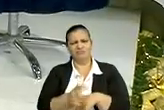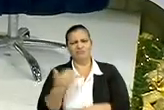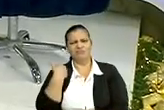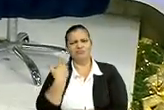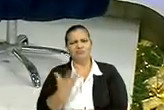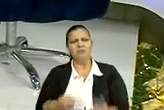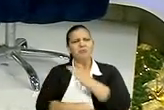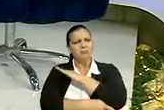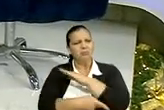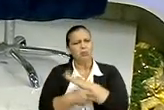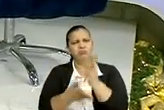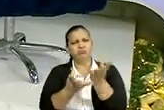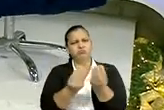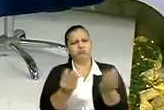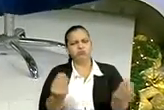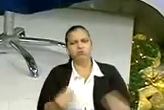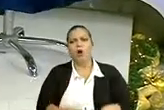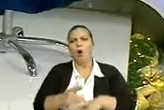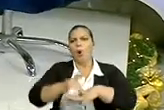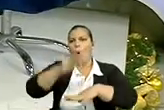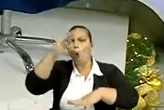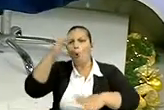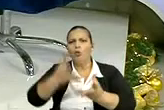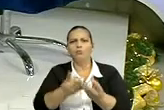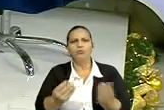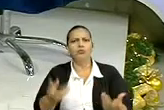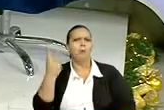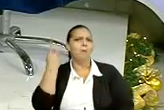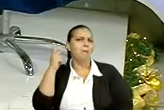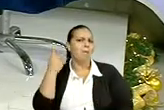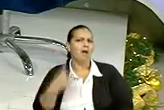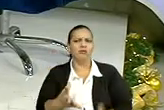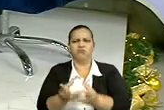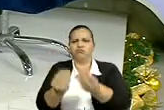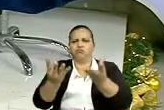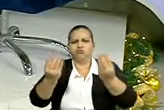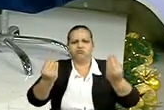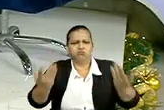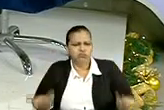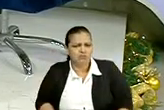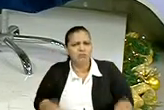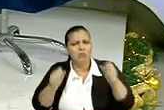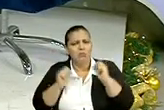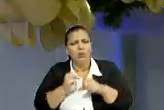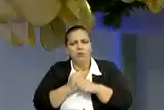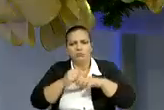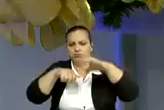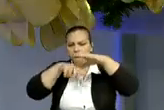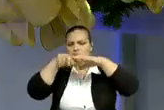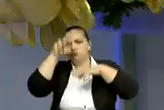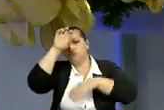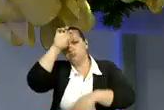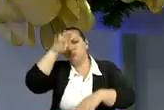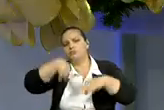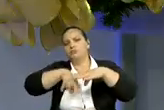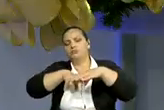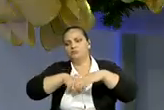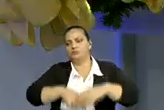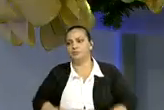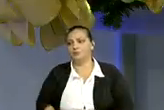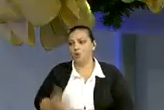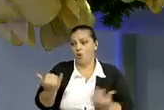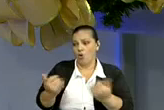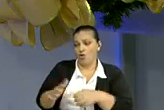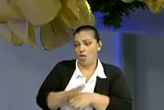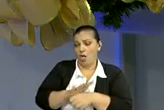Bien, ministro, entiendo que hoy tiene una agenda bastante movida también aquí en Guayaquil. Sí, tengo reuniones de trabajo en la oficina que